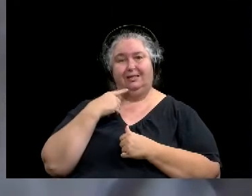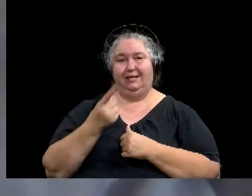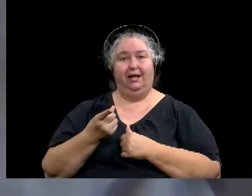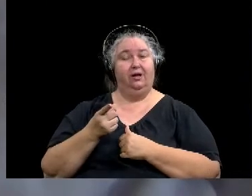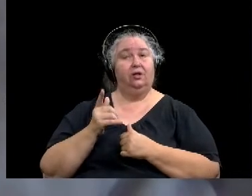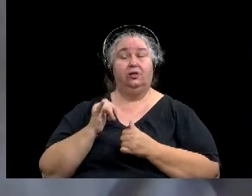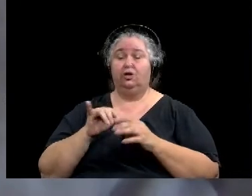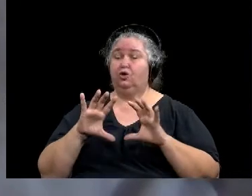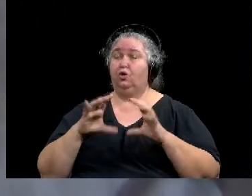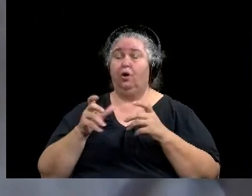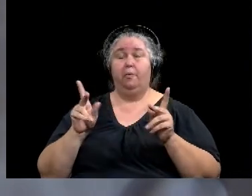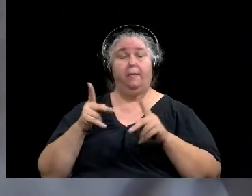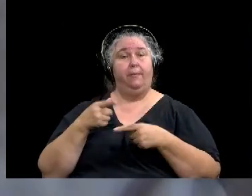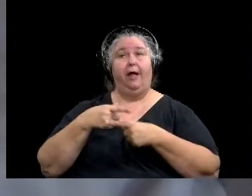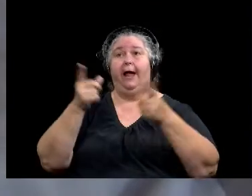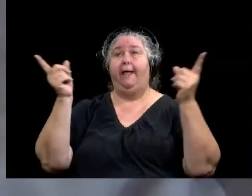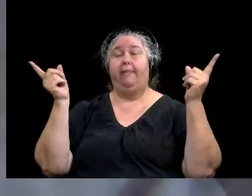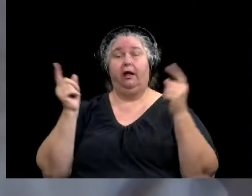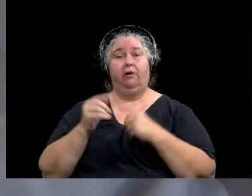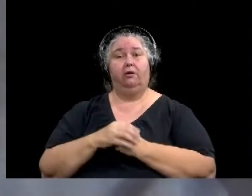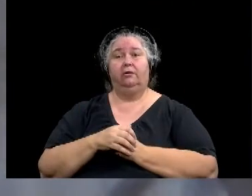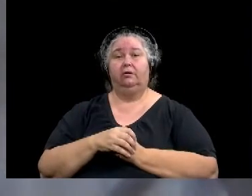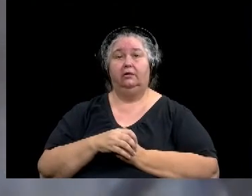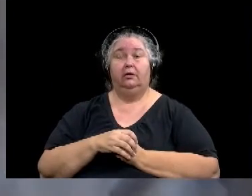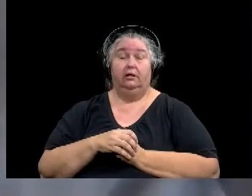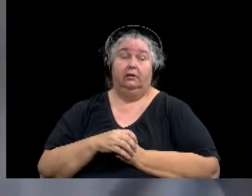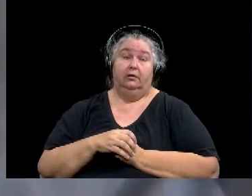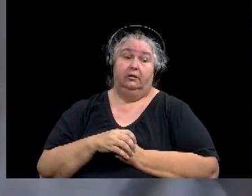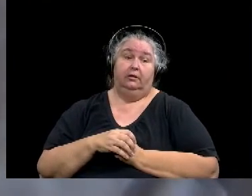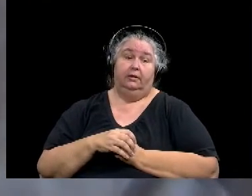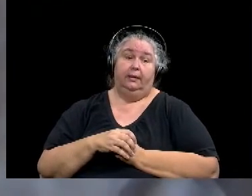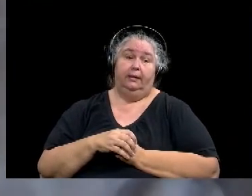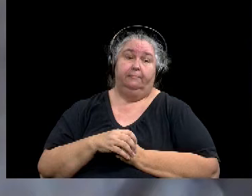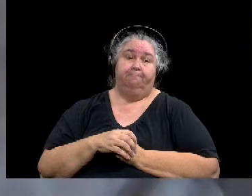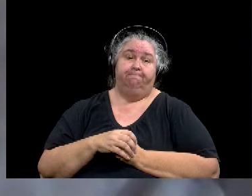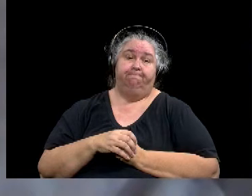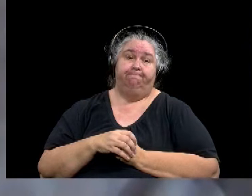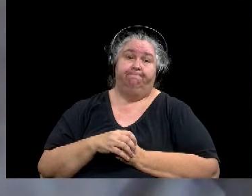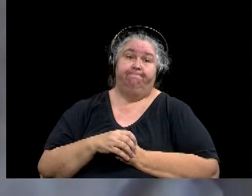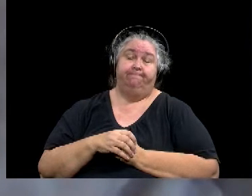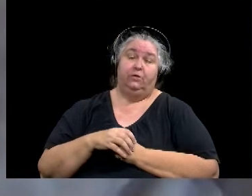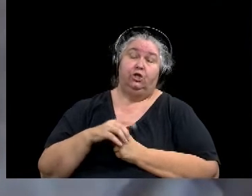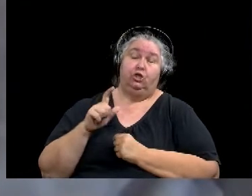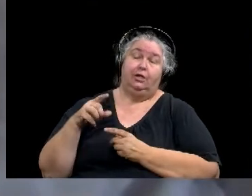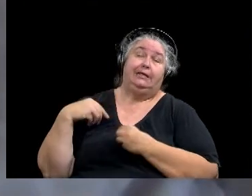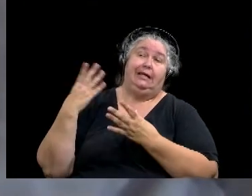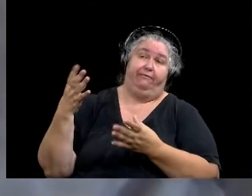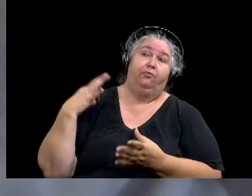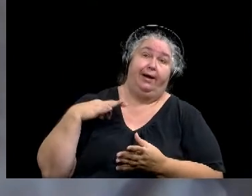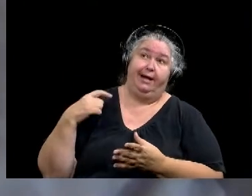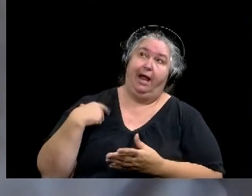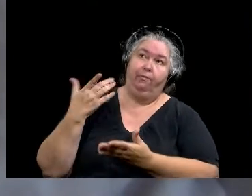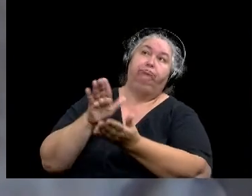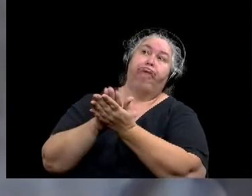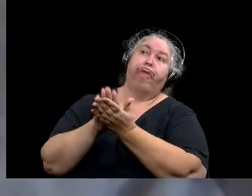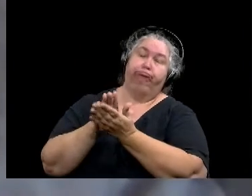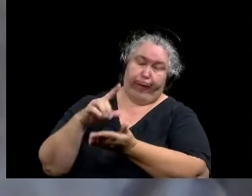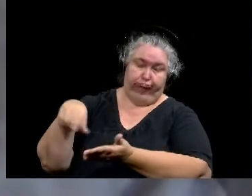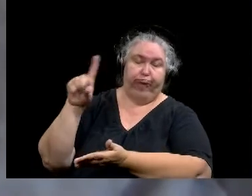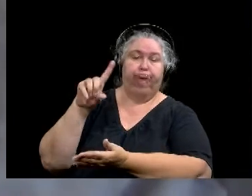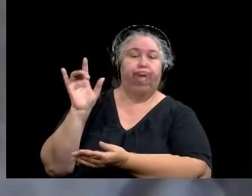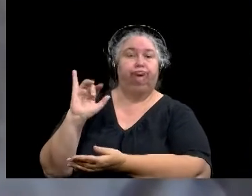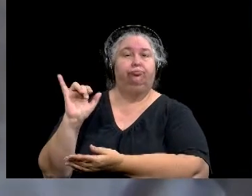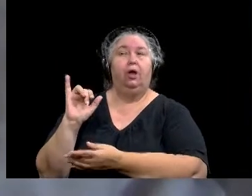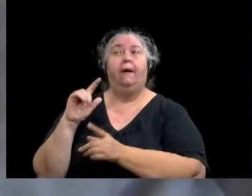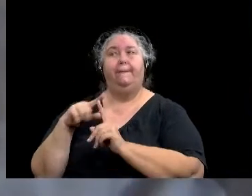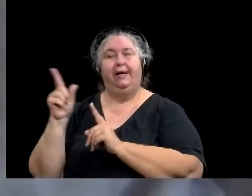este es el personal la primera persona que le podía decir que yo le doy el crédito a